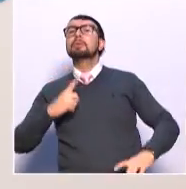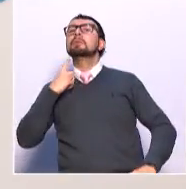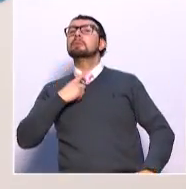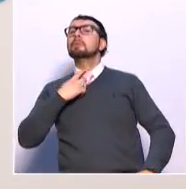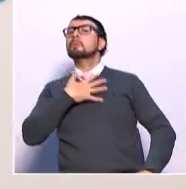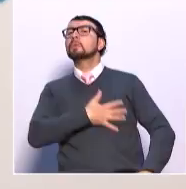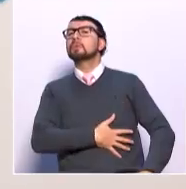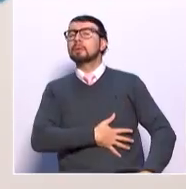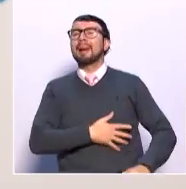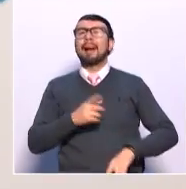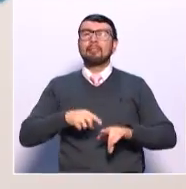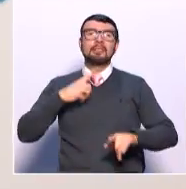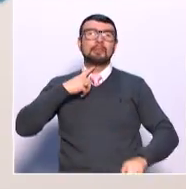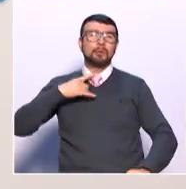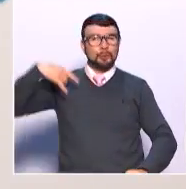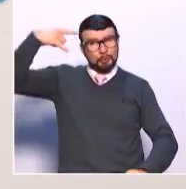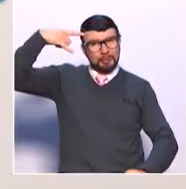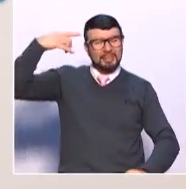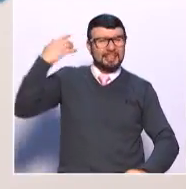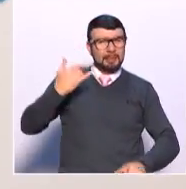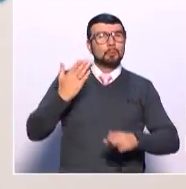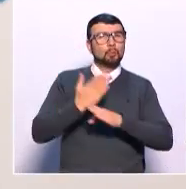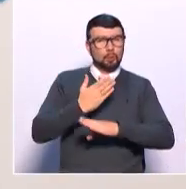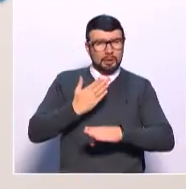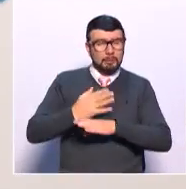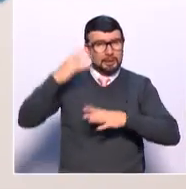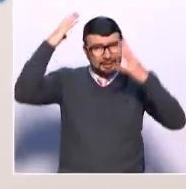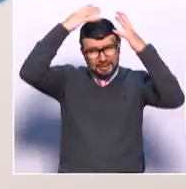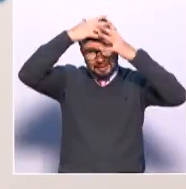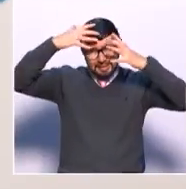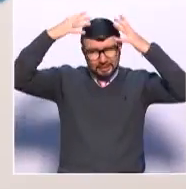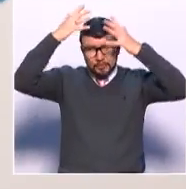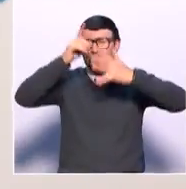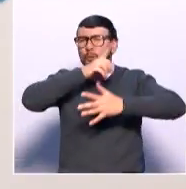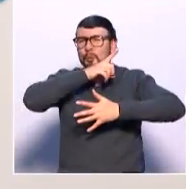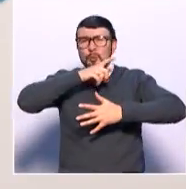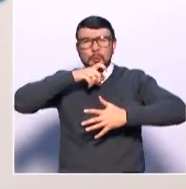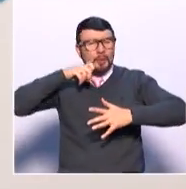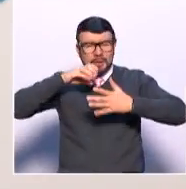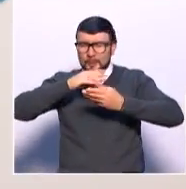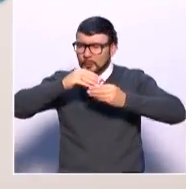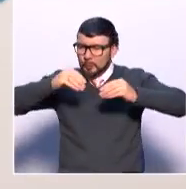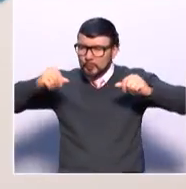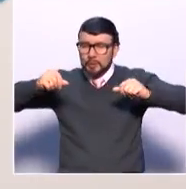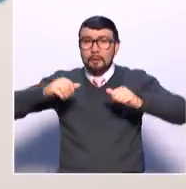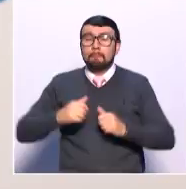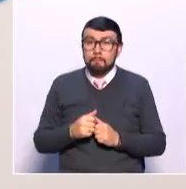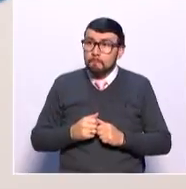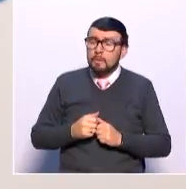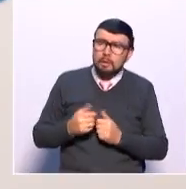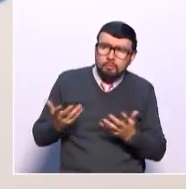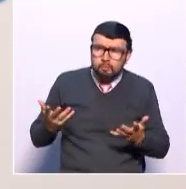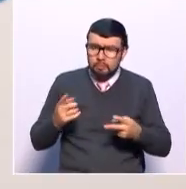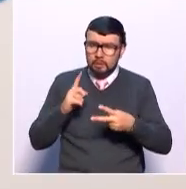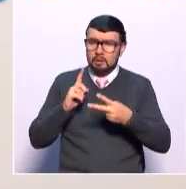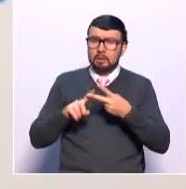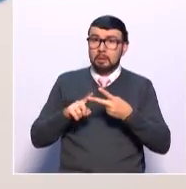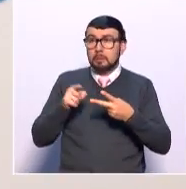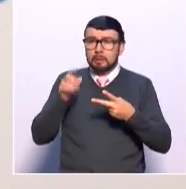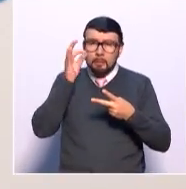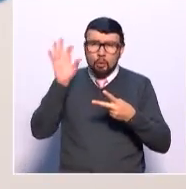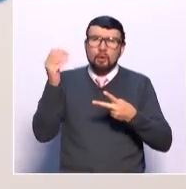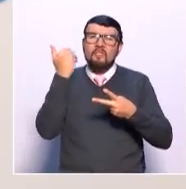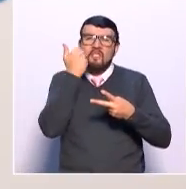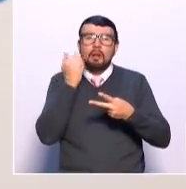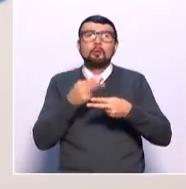de patologías que están mencionando la paciente y también hay que descartar que la persona no está haciendo una psoriasis